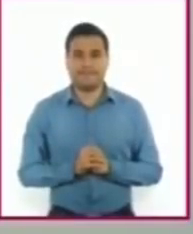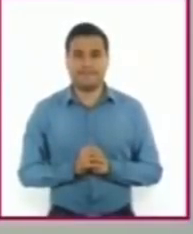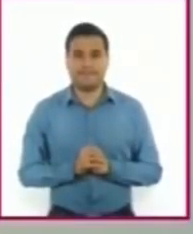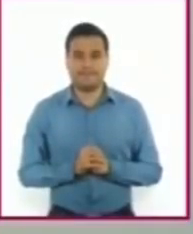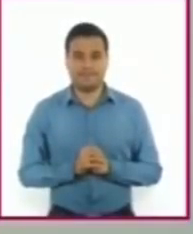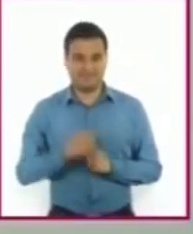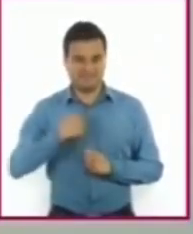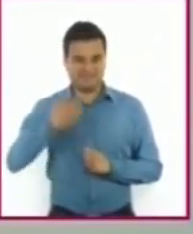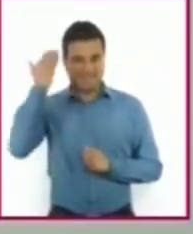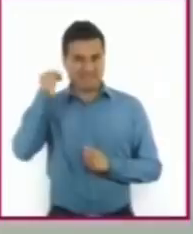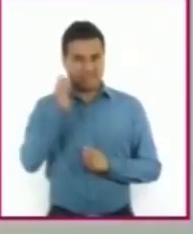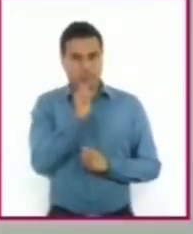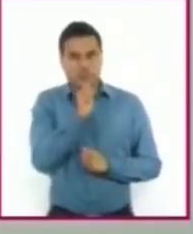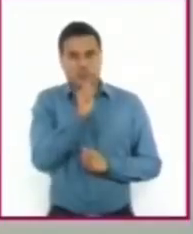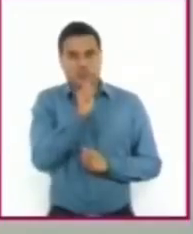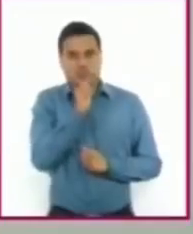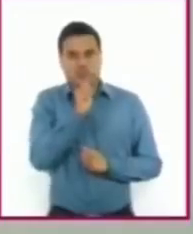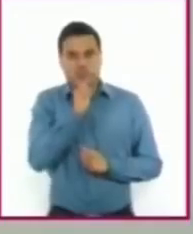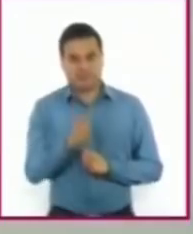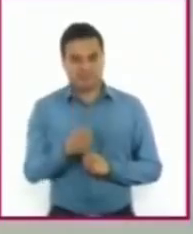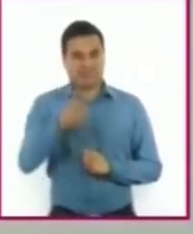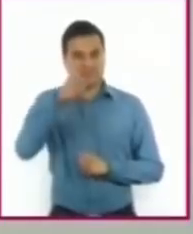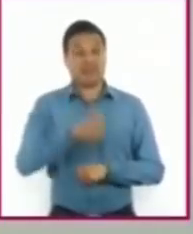Nunca había hecho esto.